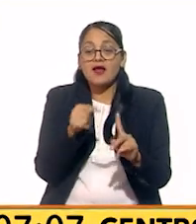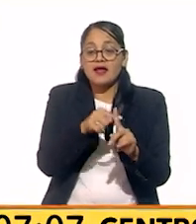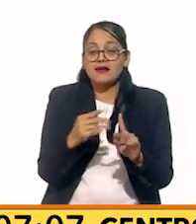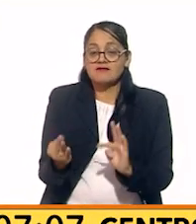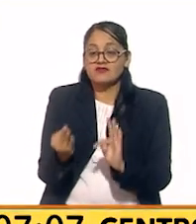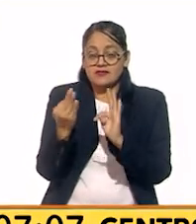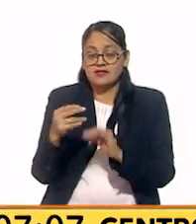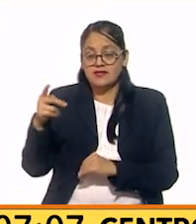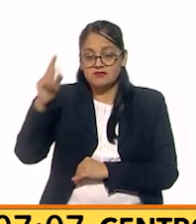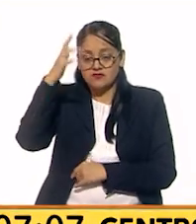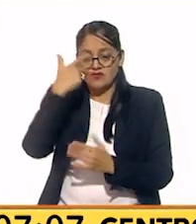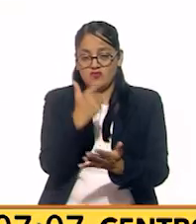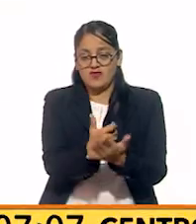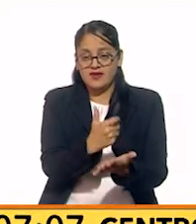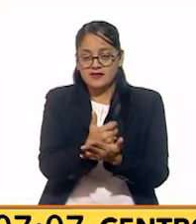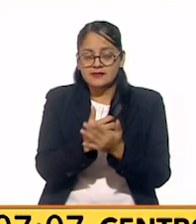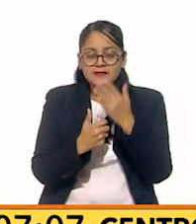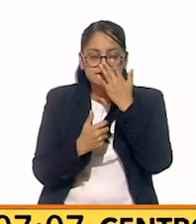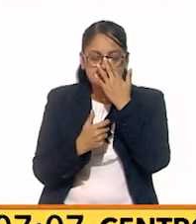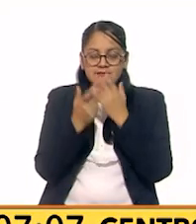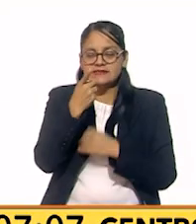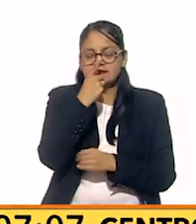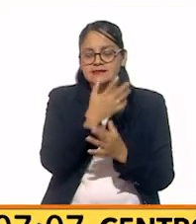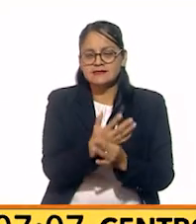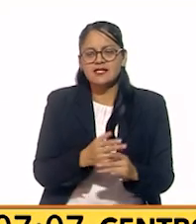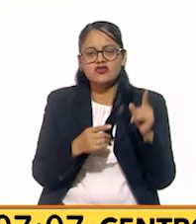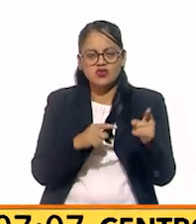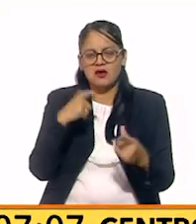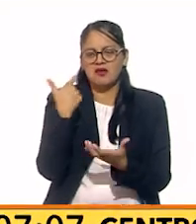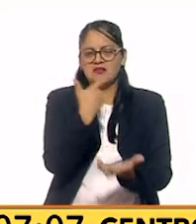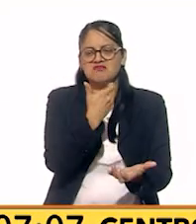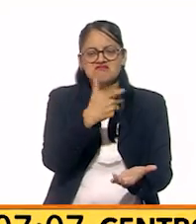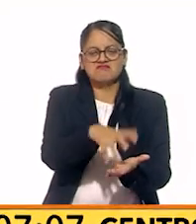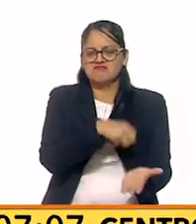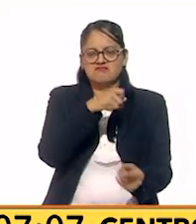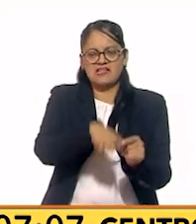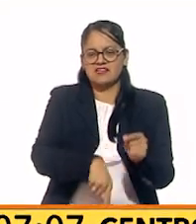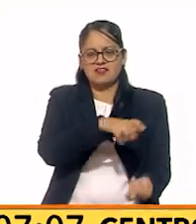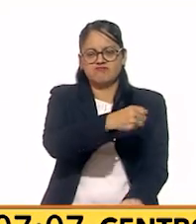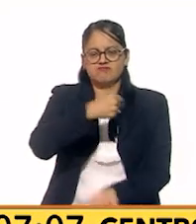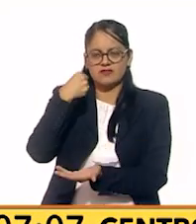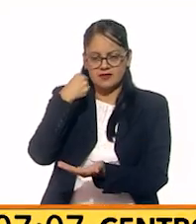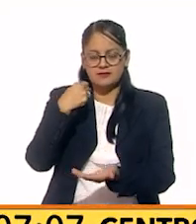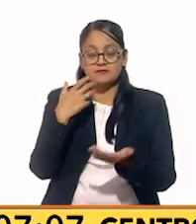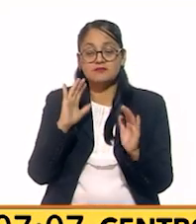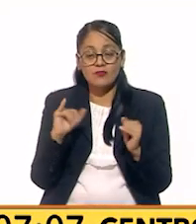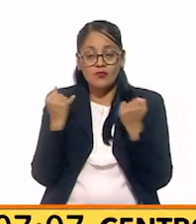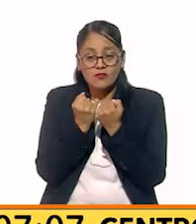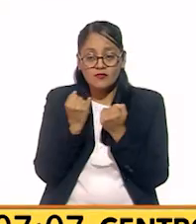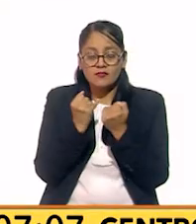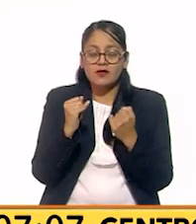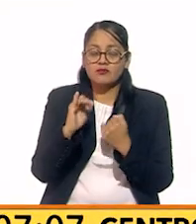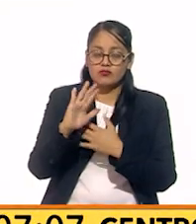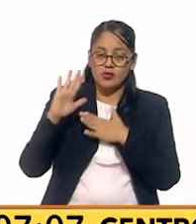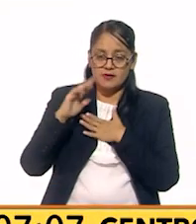esta amenaza del mismo presidente, en donde ha dicho que le va a recortar fondos a esta ciudad. Y pues por el otro lado, estas promesas que